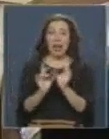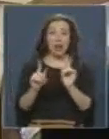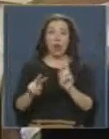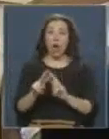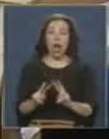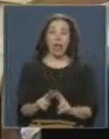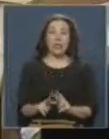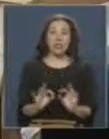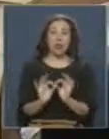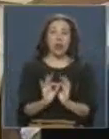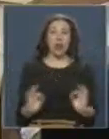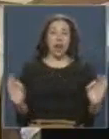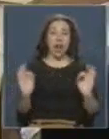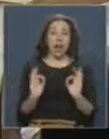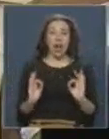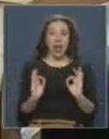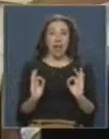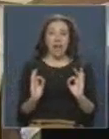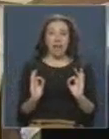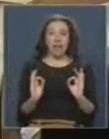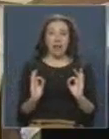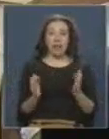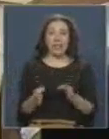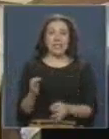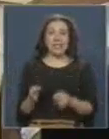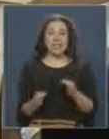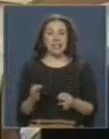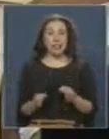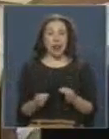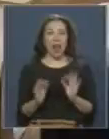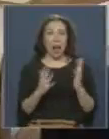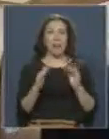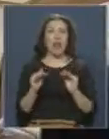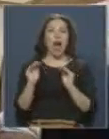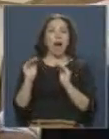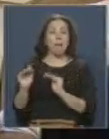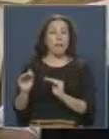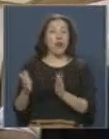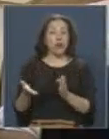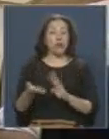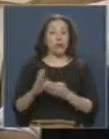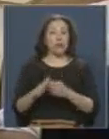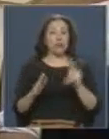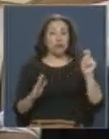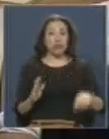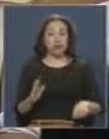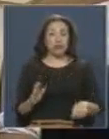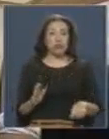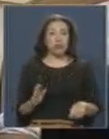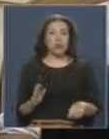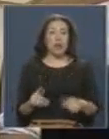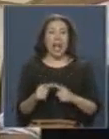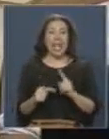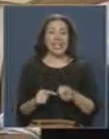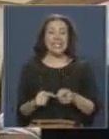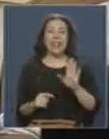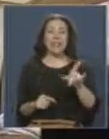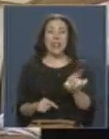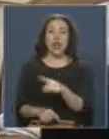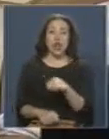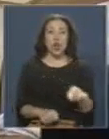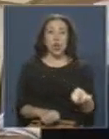más, pese a que el Tribunal Ambiental de Santiago falló a favor de la comunidad, exigiendo invalidar este permiso